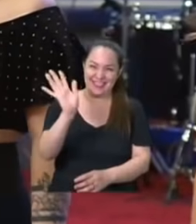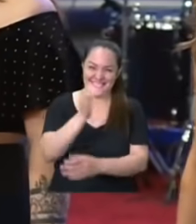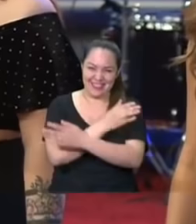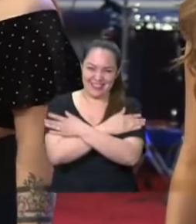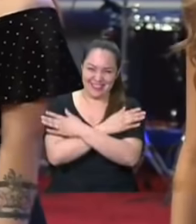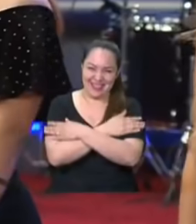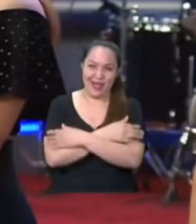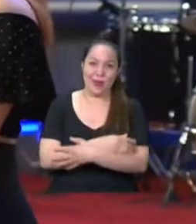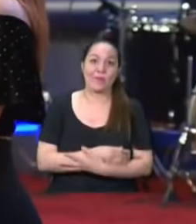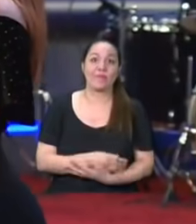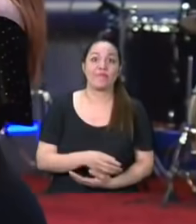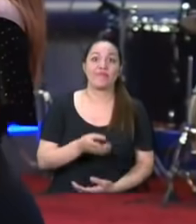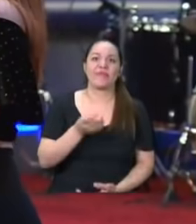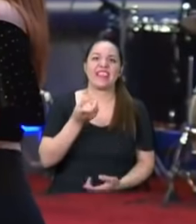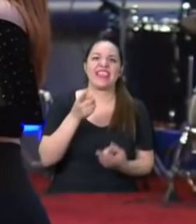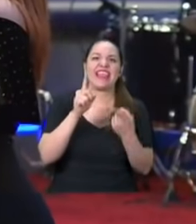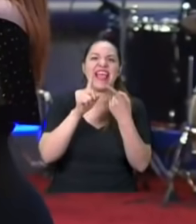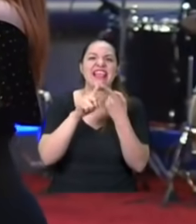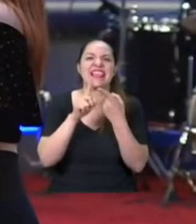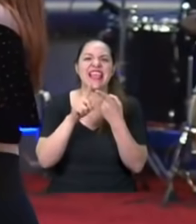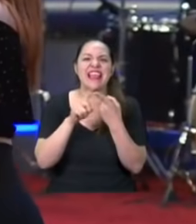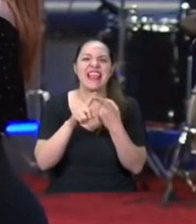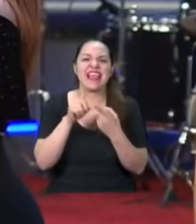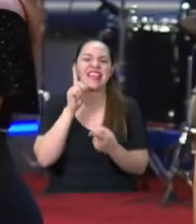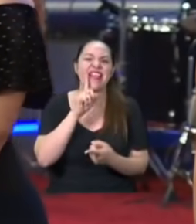Besos. ¿Quién es la chica de rojo con falda negra?